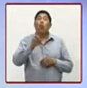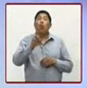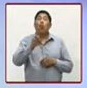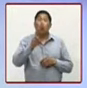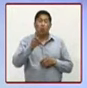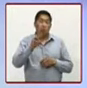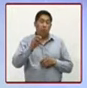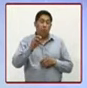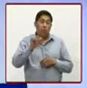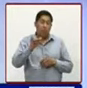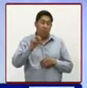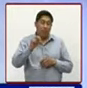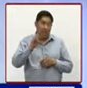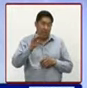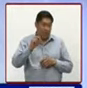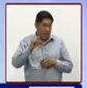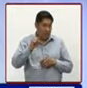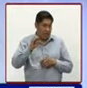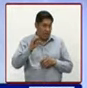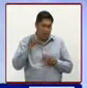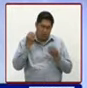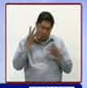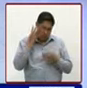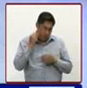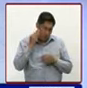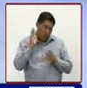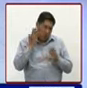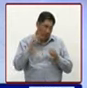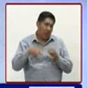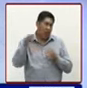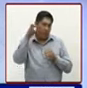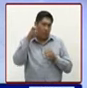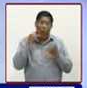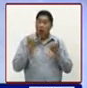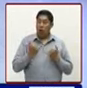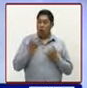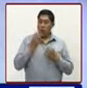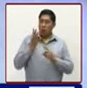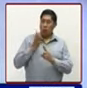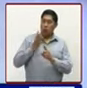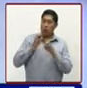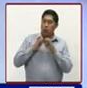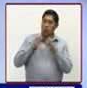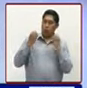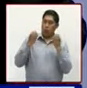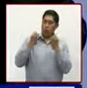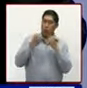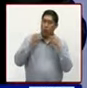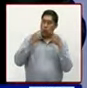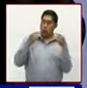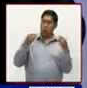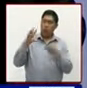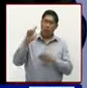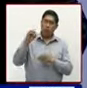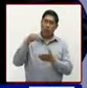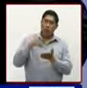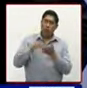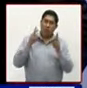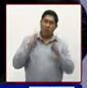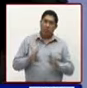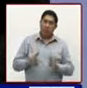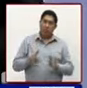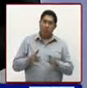por supuesto, avanzar a la siguiente instancia. Hoy el Tigre reconoció el mítico Maracaná, un estadio que va a tener a 80.000 personas. Para